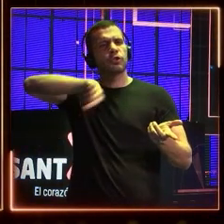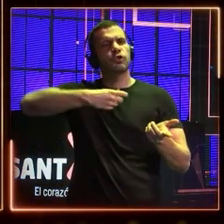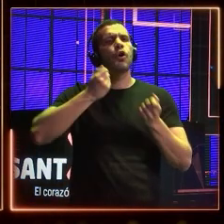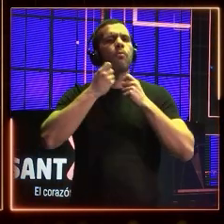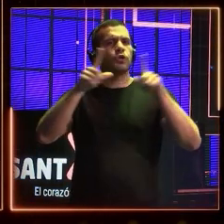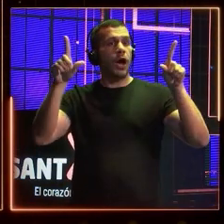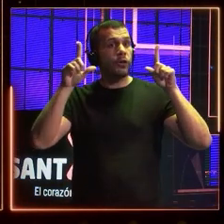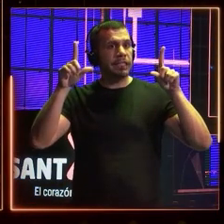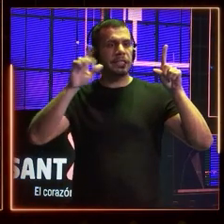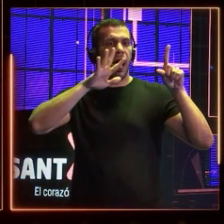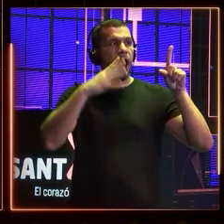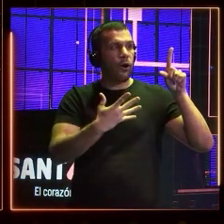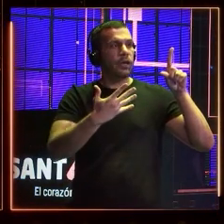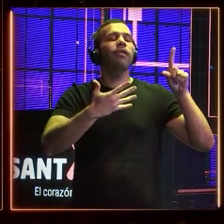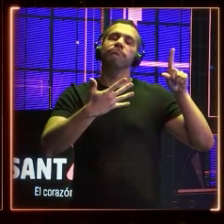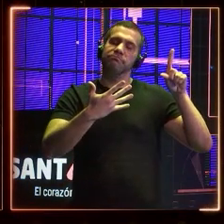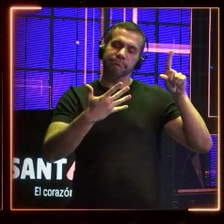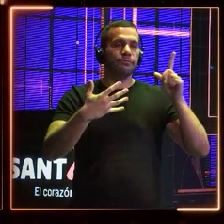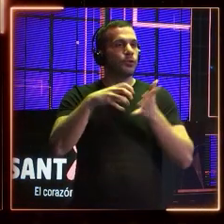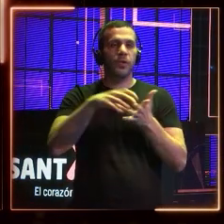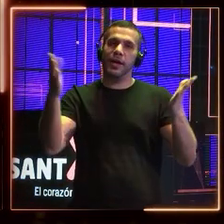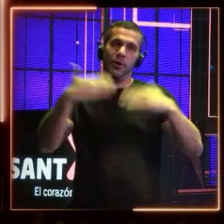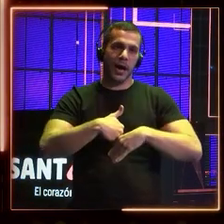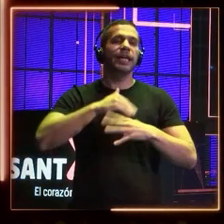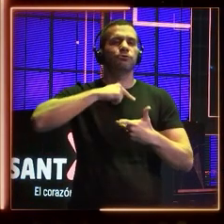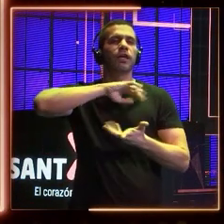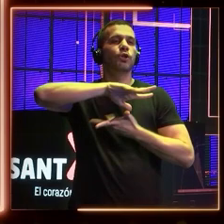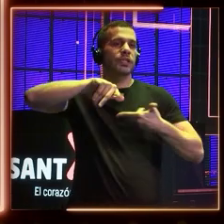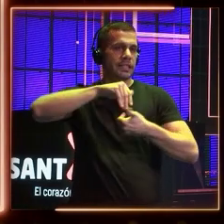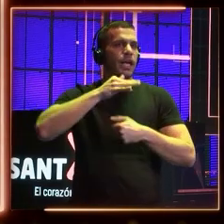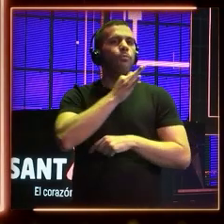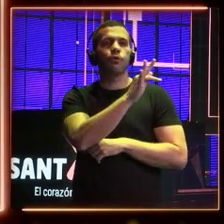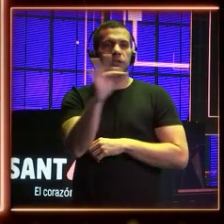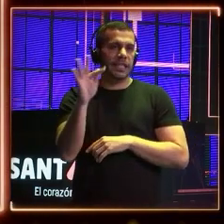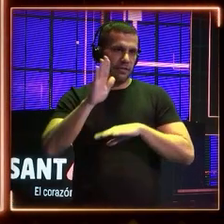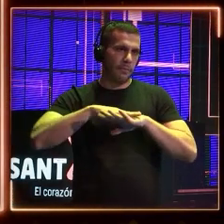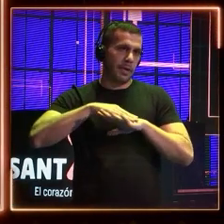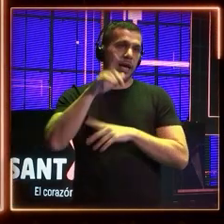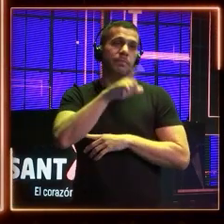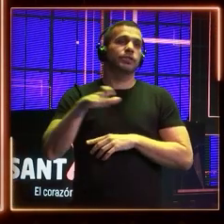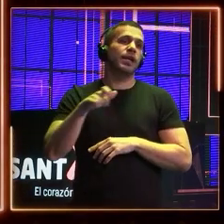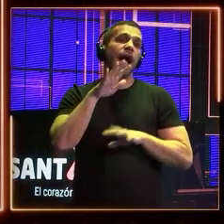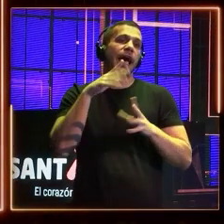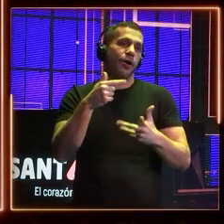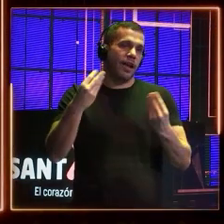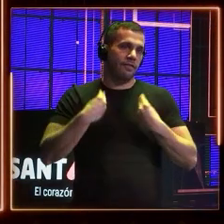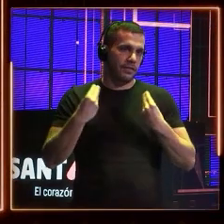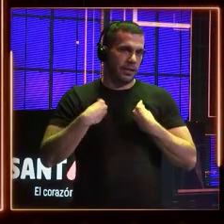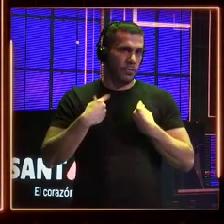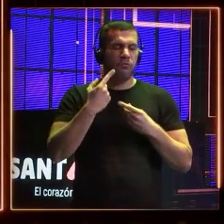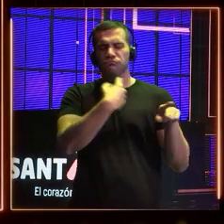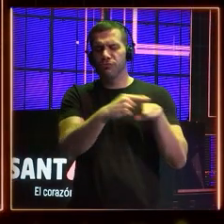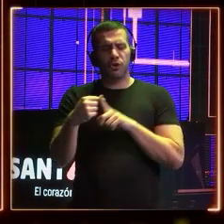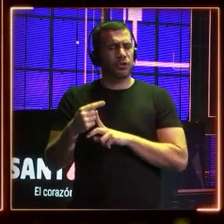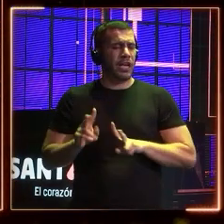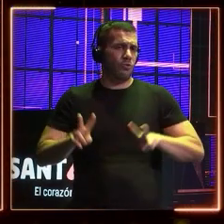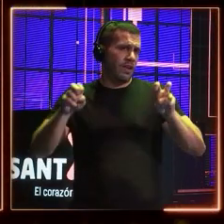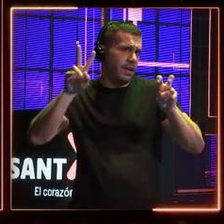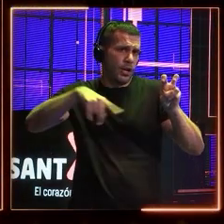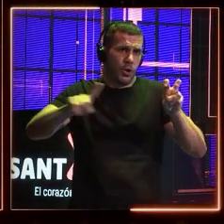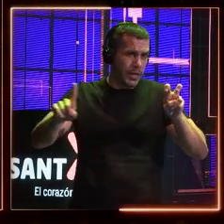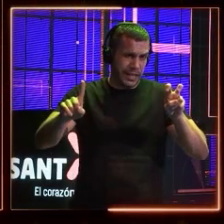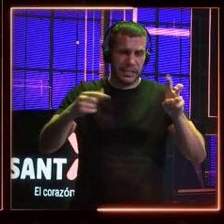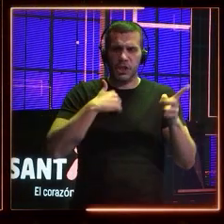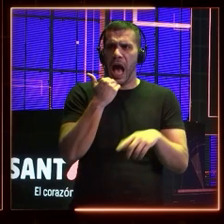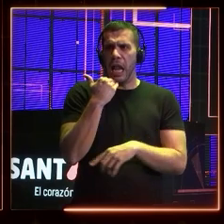Revolución sin duda Son magníficas noticias para todos los que estamos en ella no son cosas nuevas la Inteligencia artificial no es de